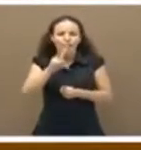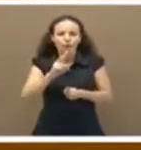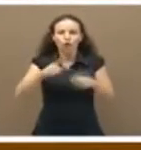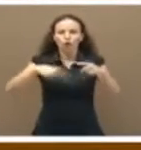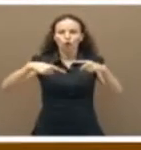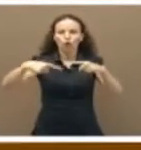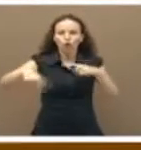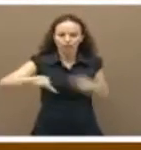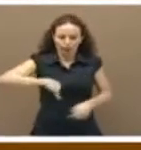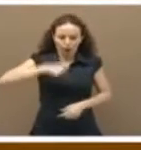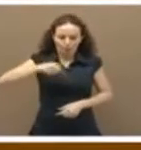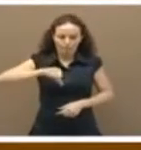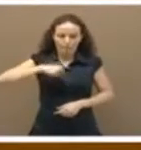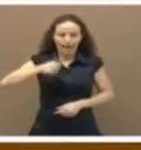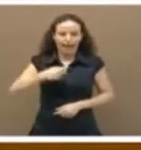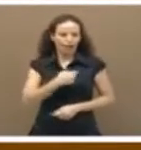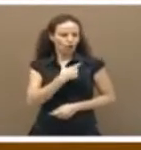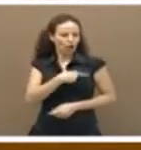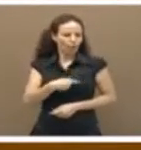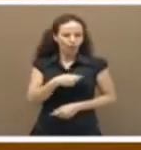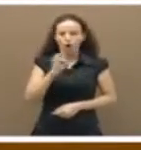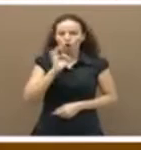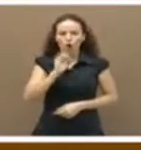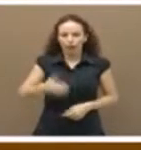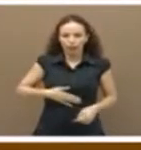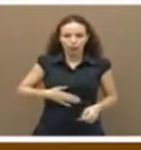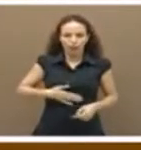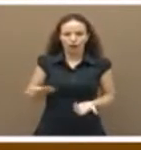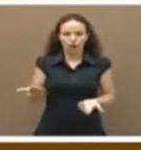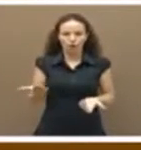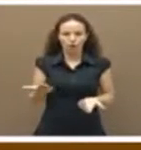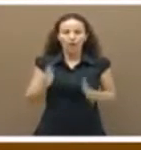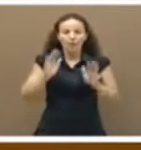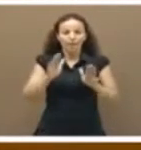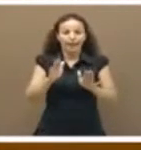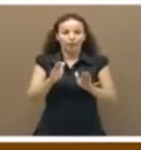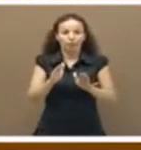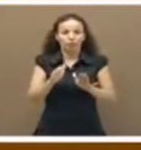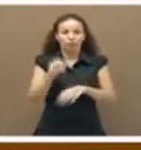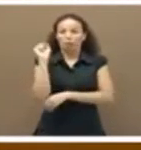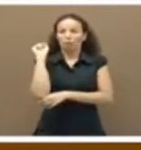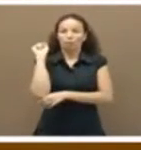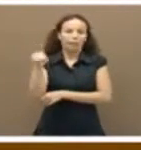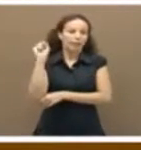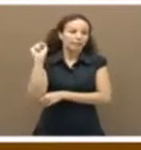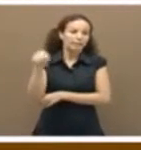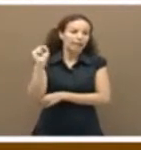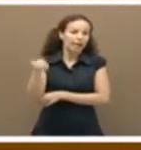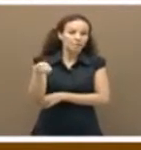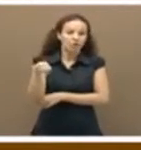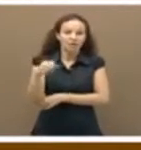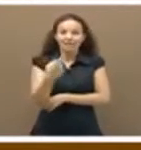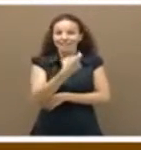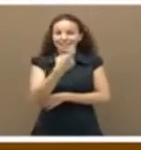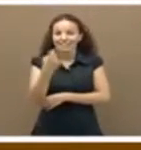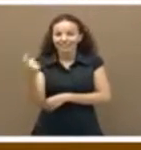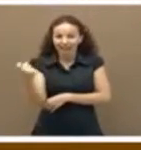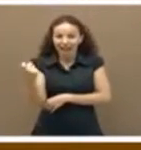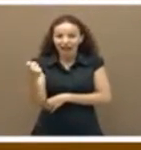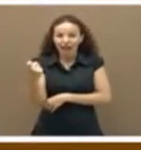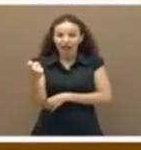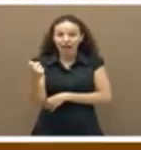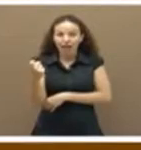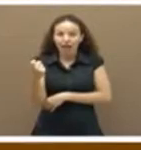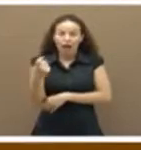arreglar nuestro corazón o nuestro estómago. Pero pasamos por encima de la necesidad a aspirar a tener un mejor sistema